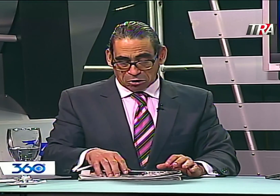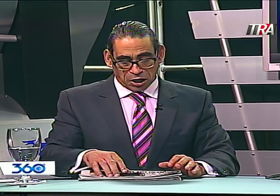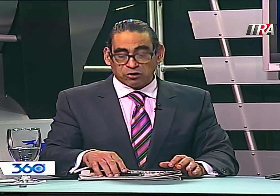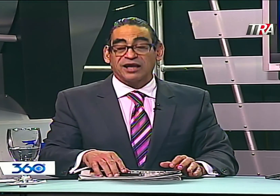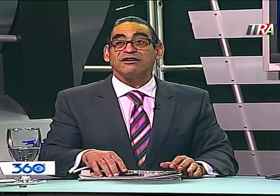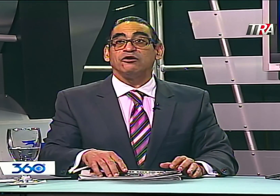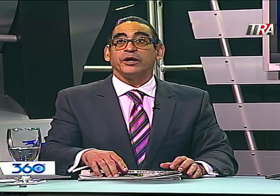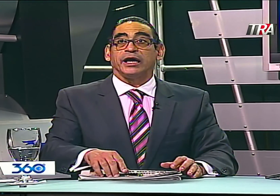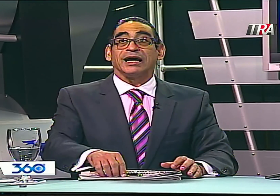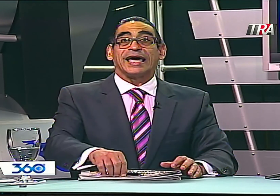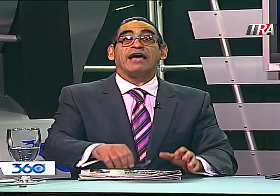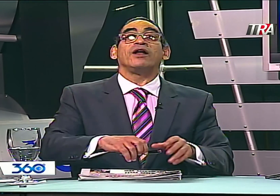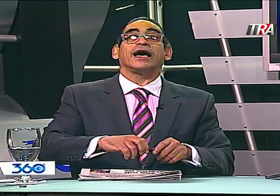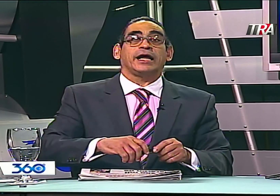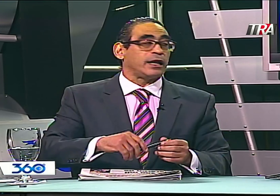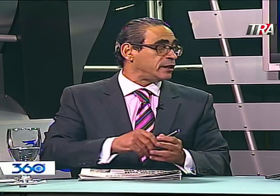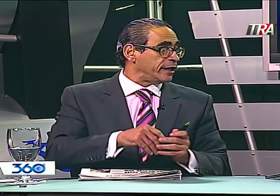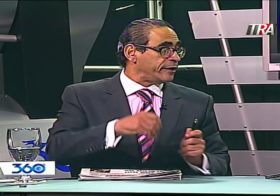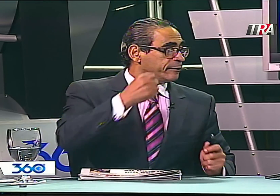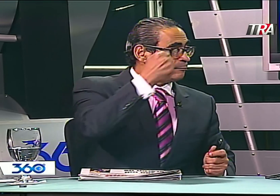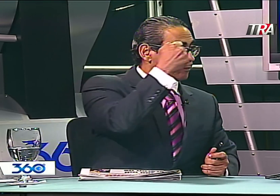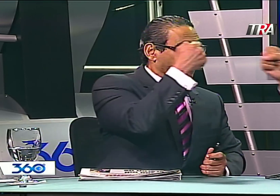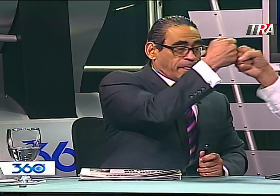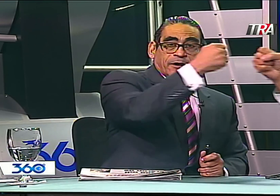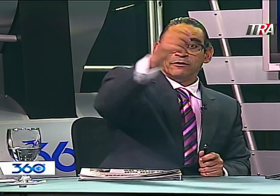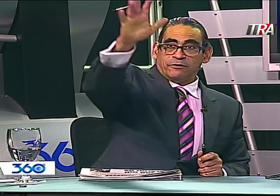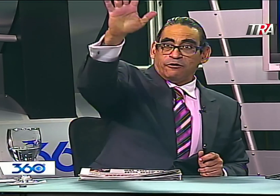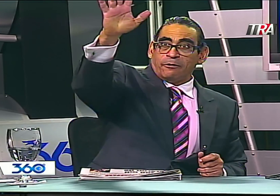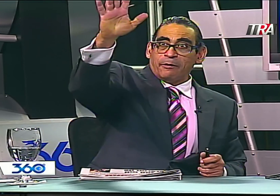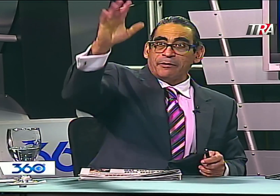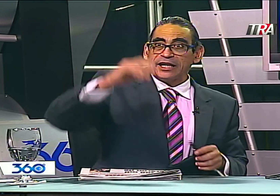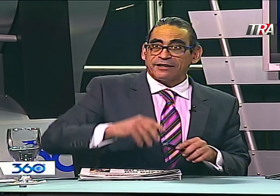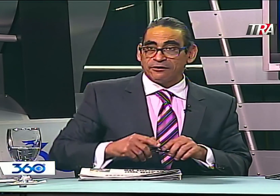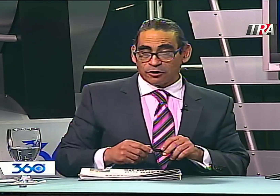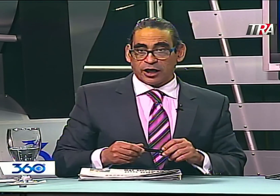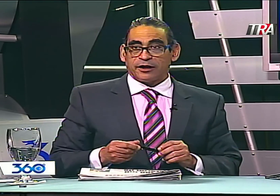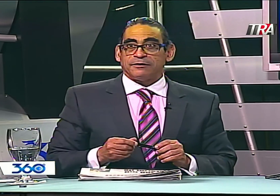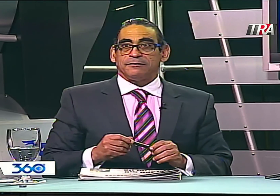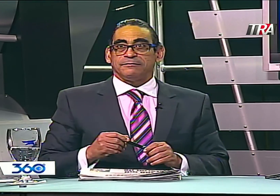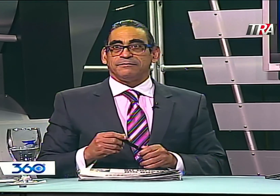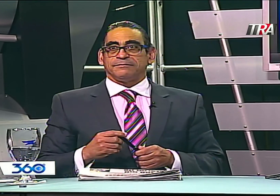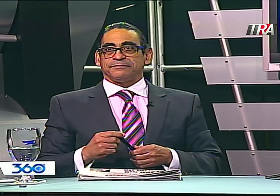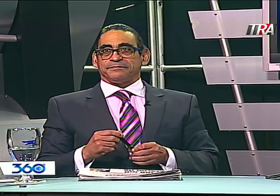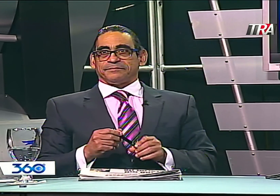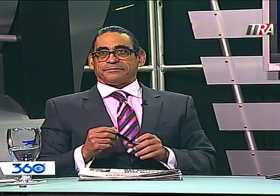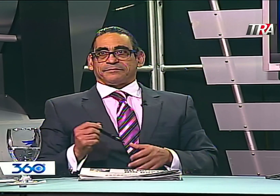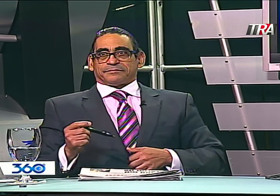creo que lo está haciendo bien, que hay una guerra interna. Nos vemos mañana si Dios quiere.